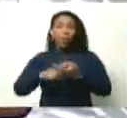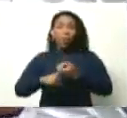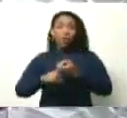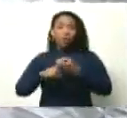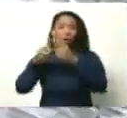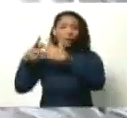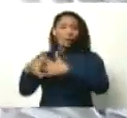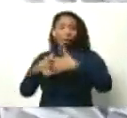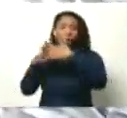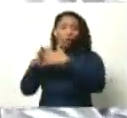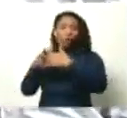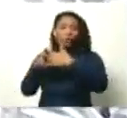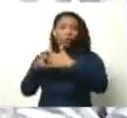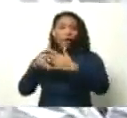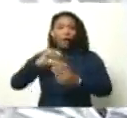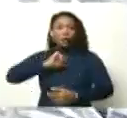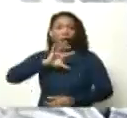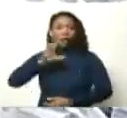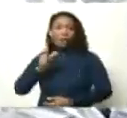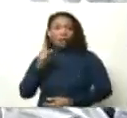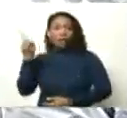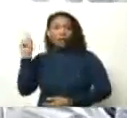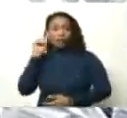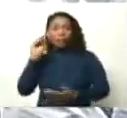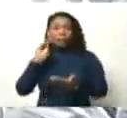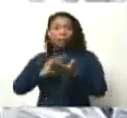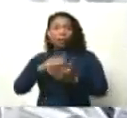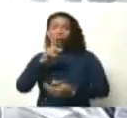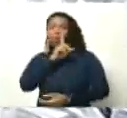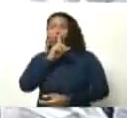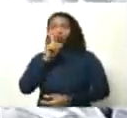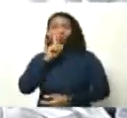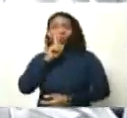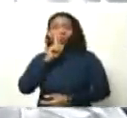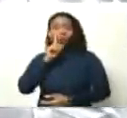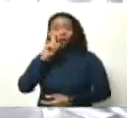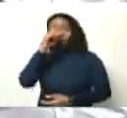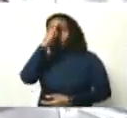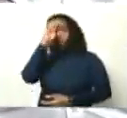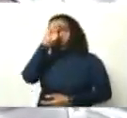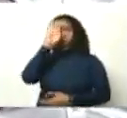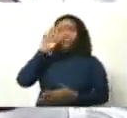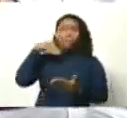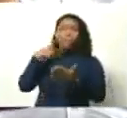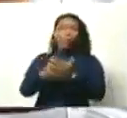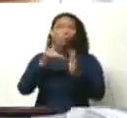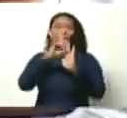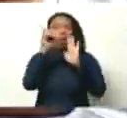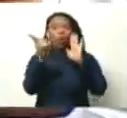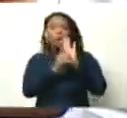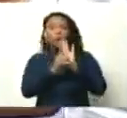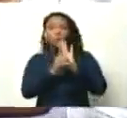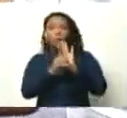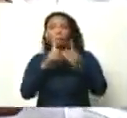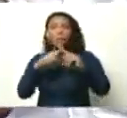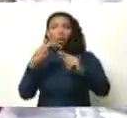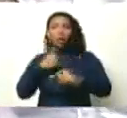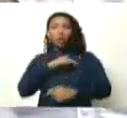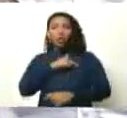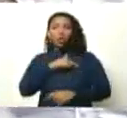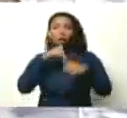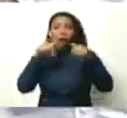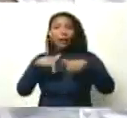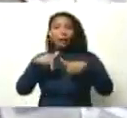Estados Unidos, que fue puesto en duda su nombramiento, que fue puesto en duda su inmunidad diplomática. Pero nosotros, en